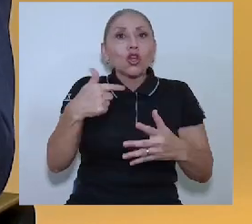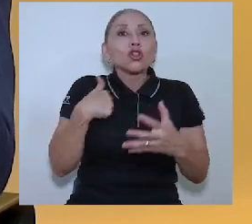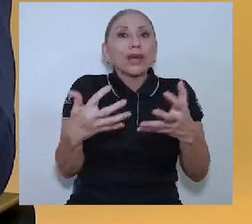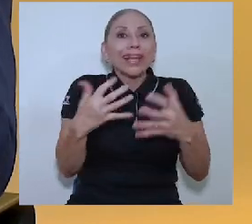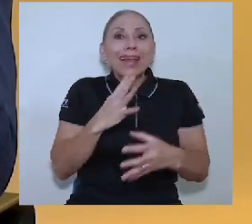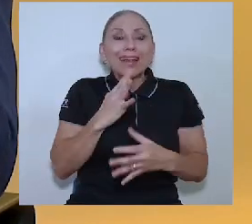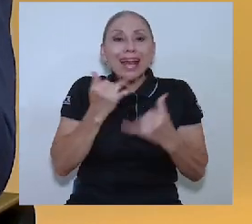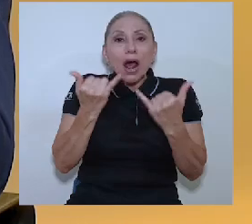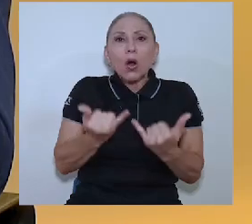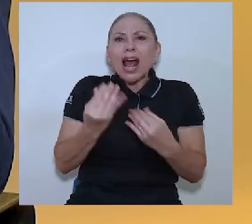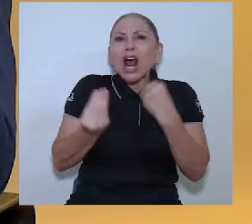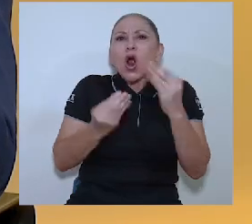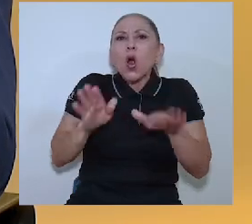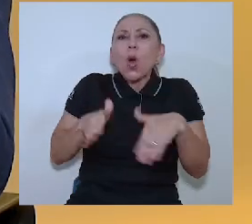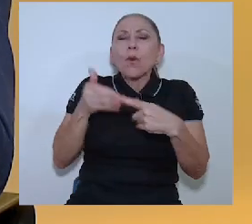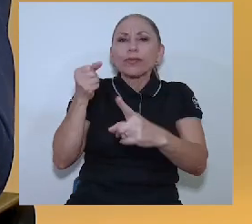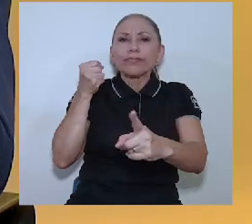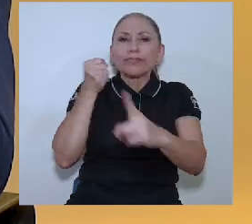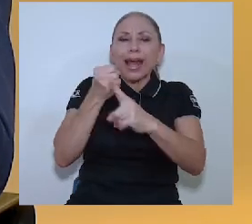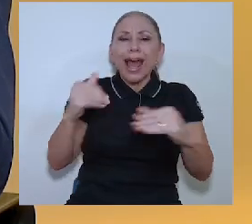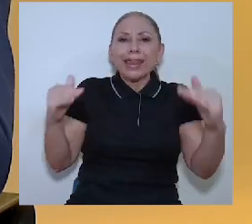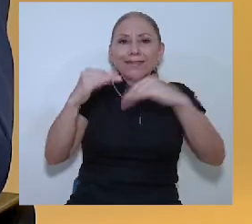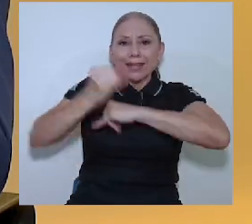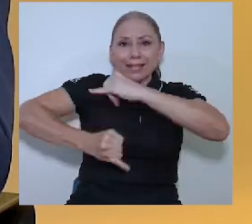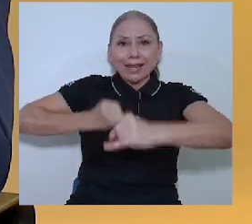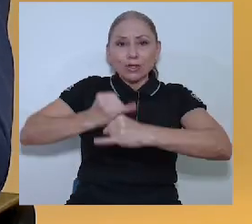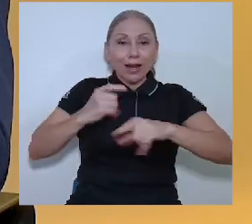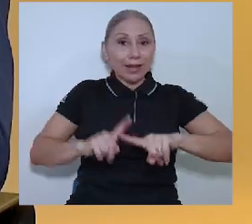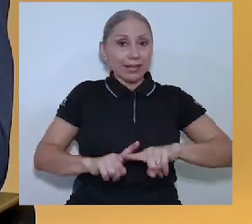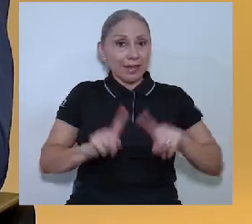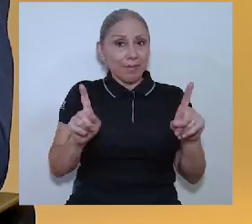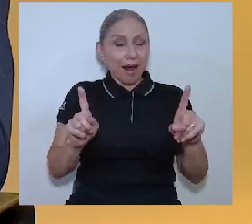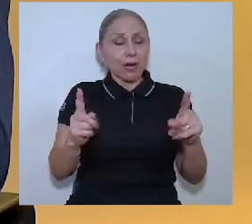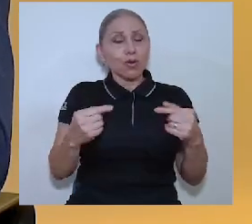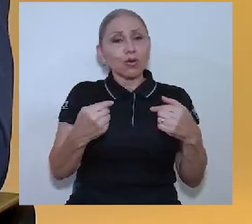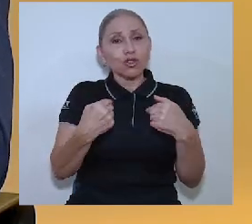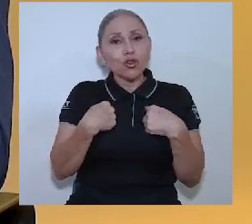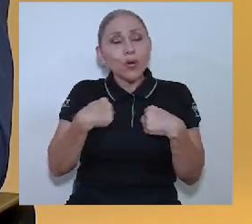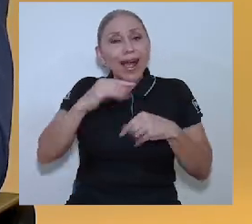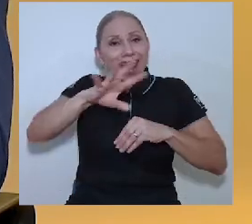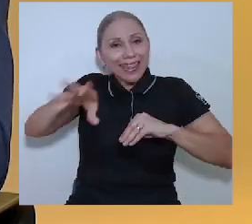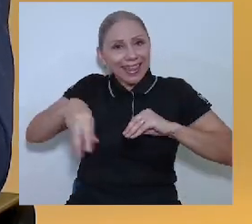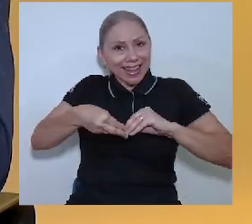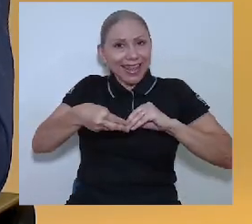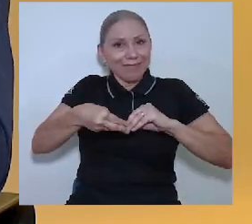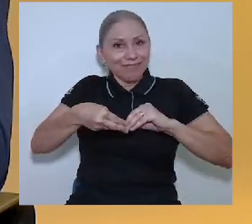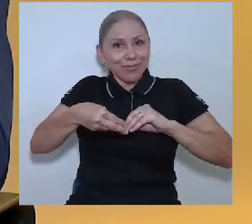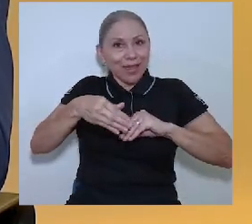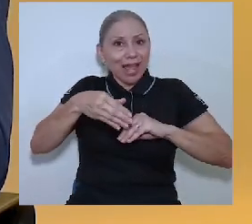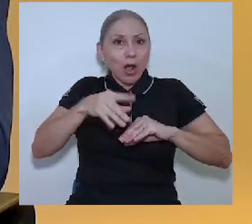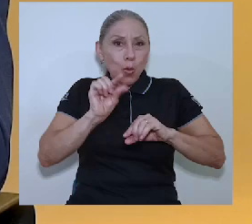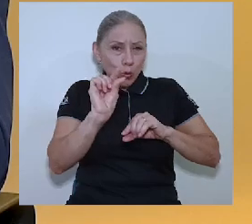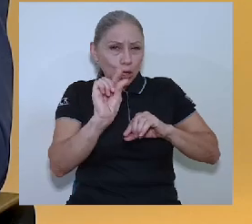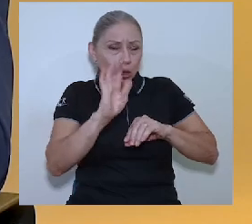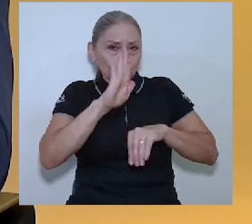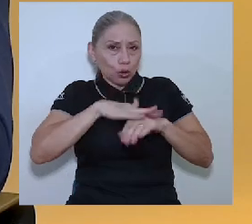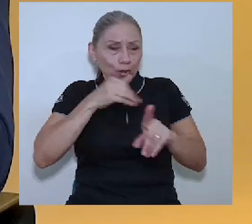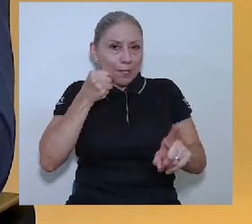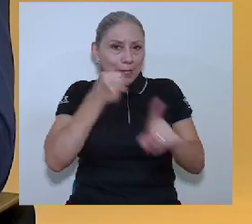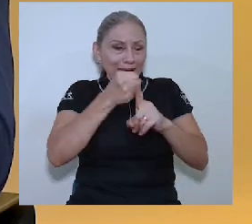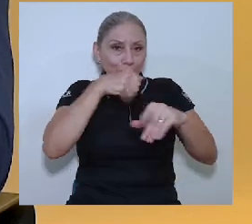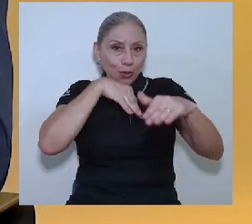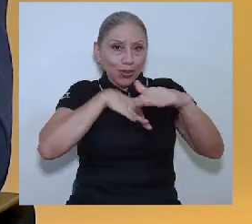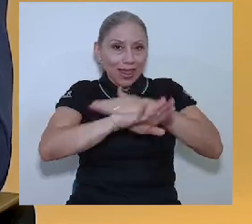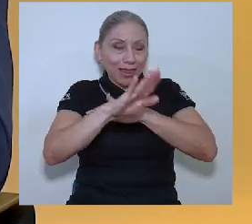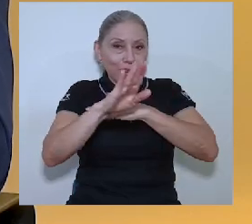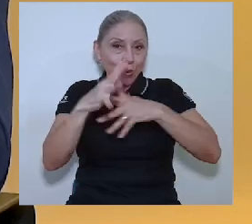referirme ahora un poco en el impacto internacional. Sin embargo, me atrevería a añadir en cuanto al impacto interno que